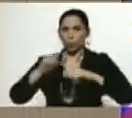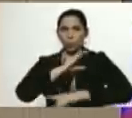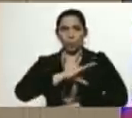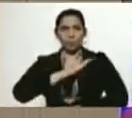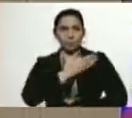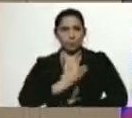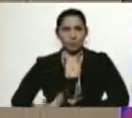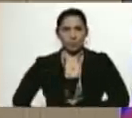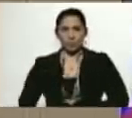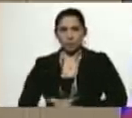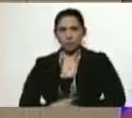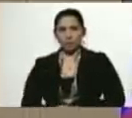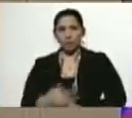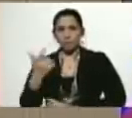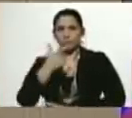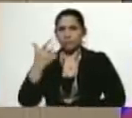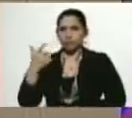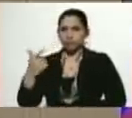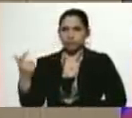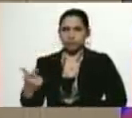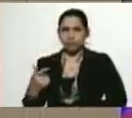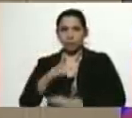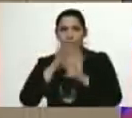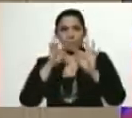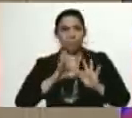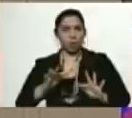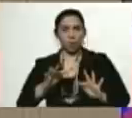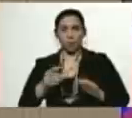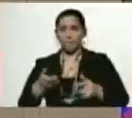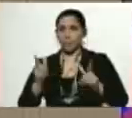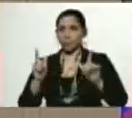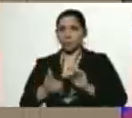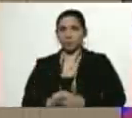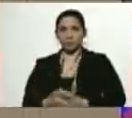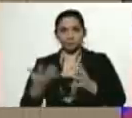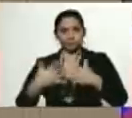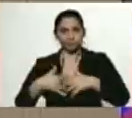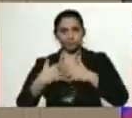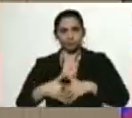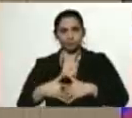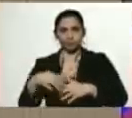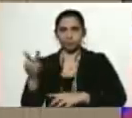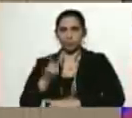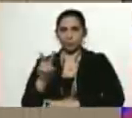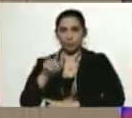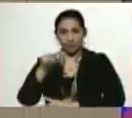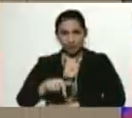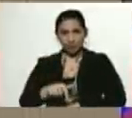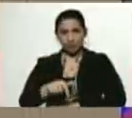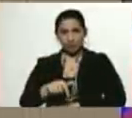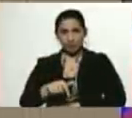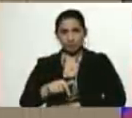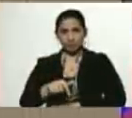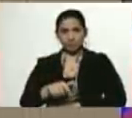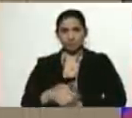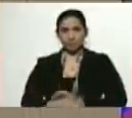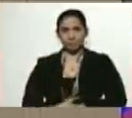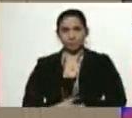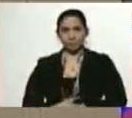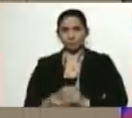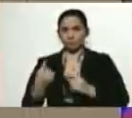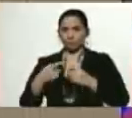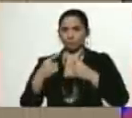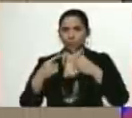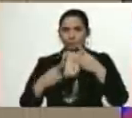Presidencial de que buscáramos, en la medida de lo posible, fabricar en Venezuela la mayor parte de los insumos